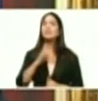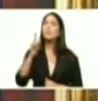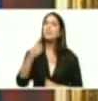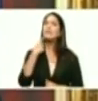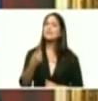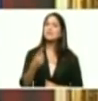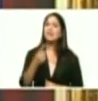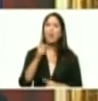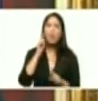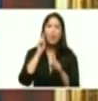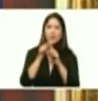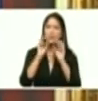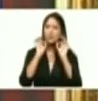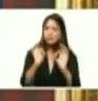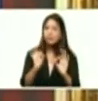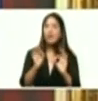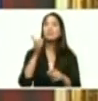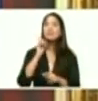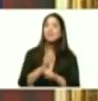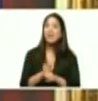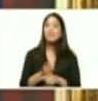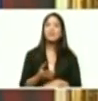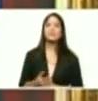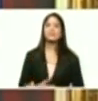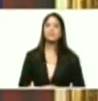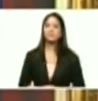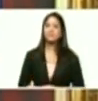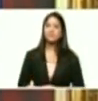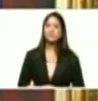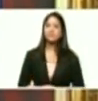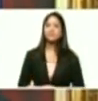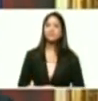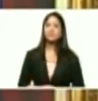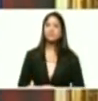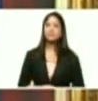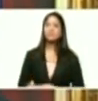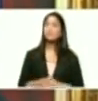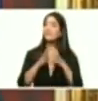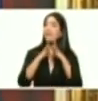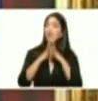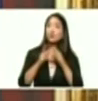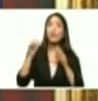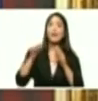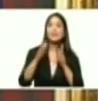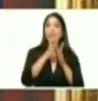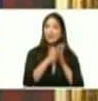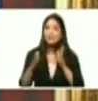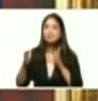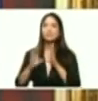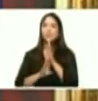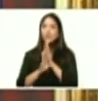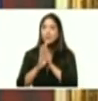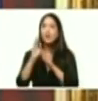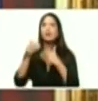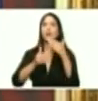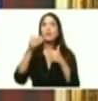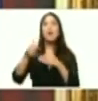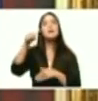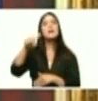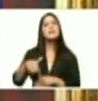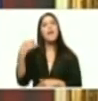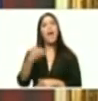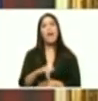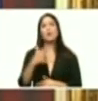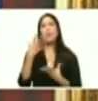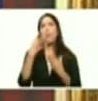concepto central, que tiene que ser un concepto central, de toda esta etapa de recuperación, donde estamos encarando,